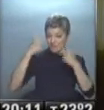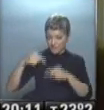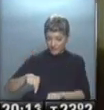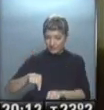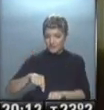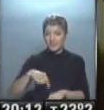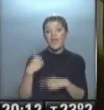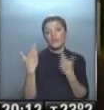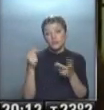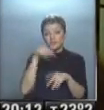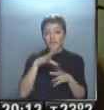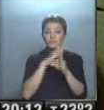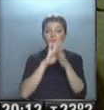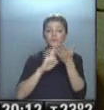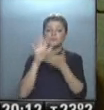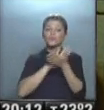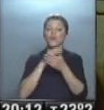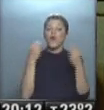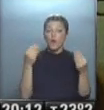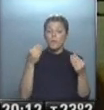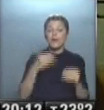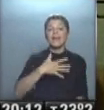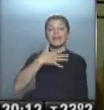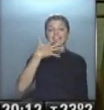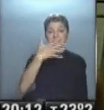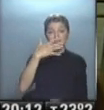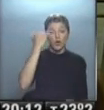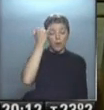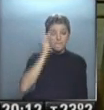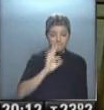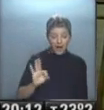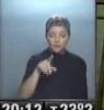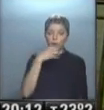y así fue que resolvieron que las clases empiecen entonces el primer día hábil de marzo.